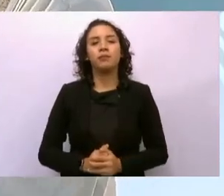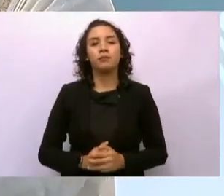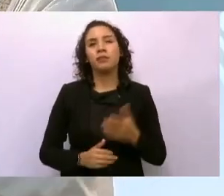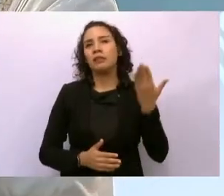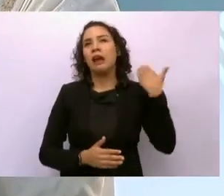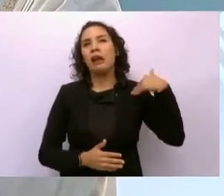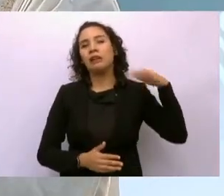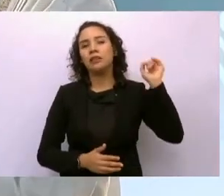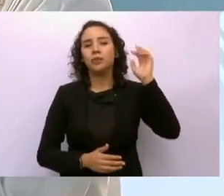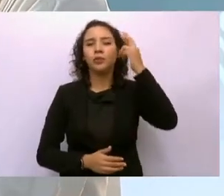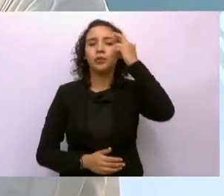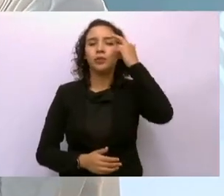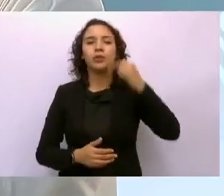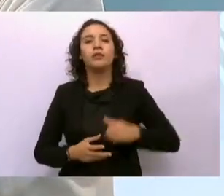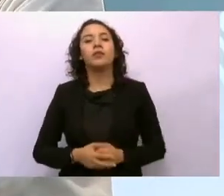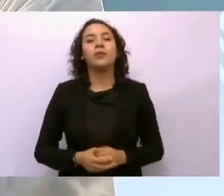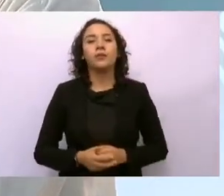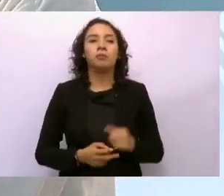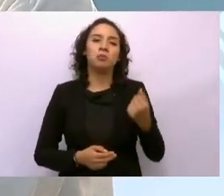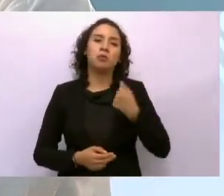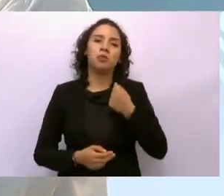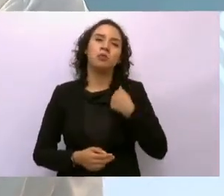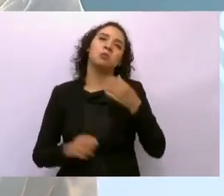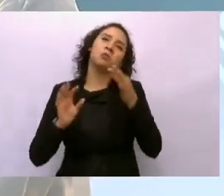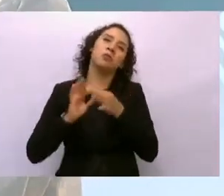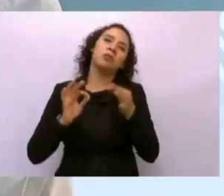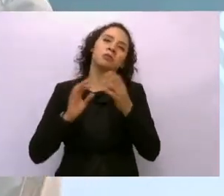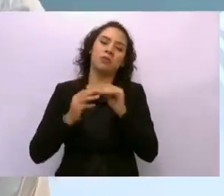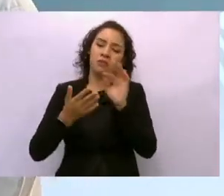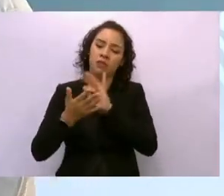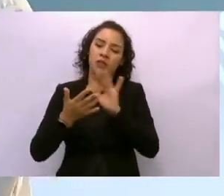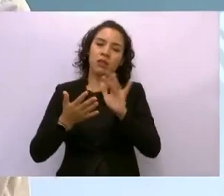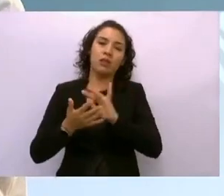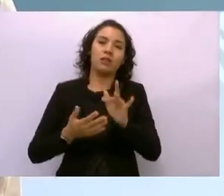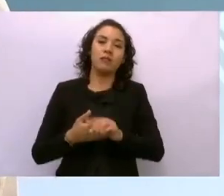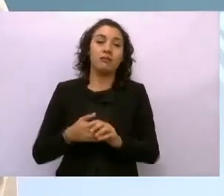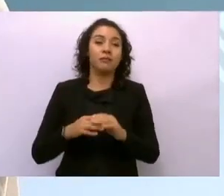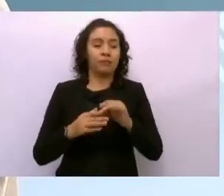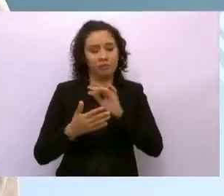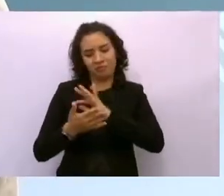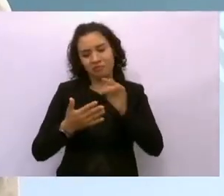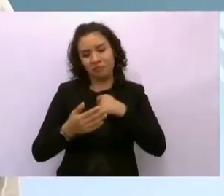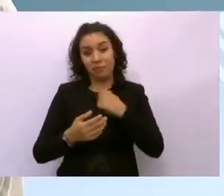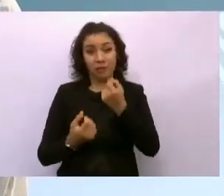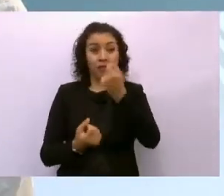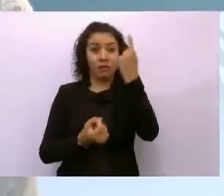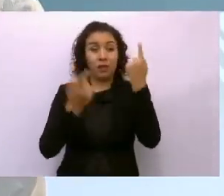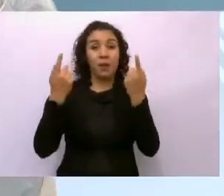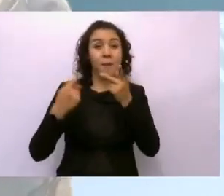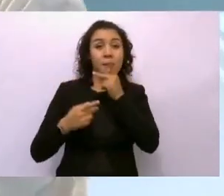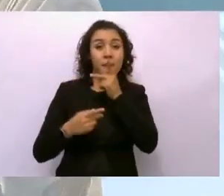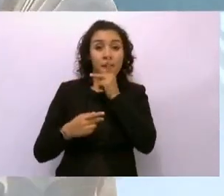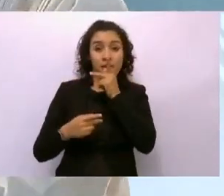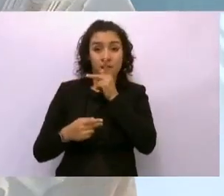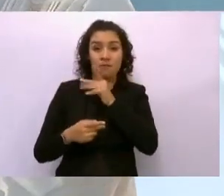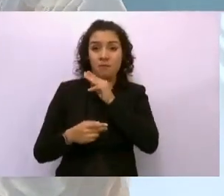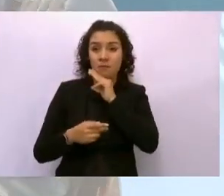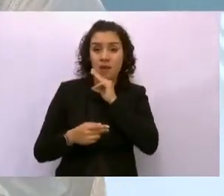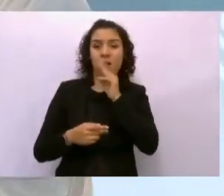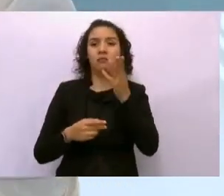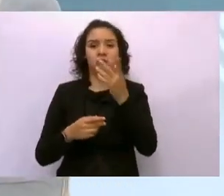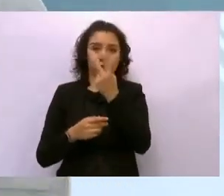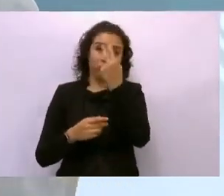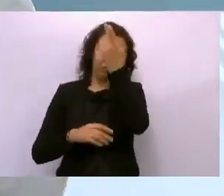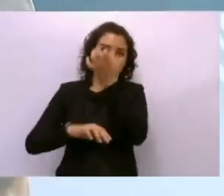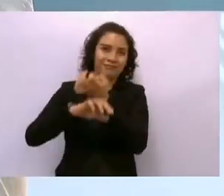Hace poco leía yo de que unos papás en Estados Unidos, papá,